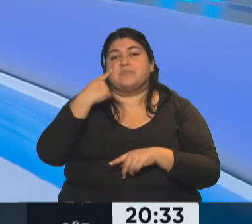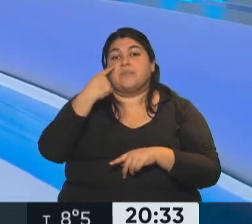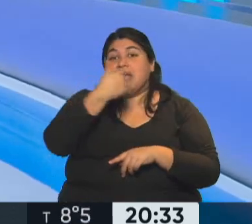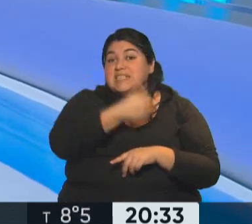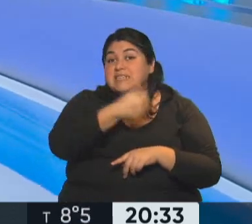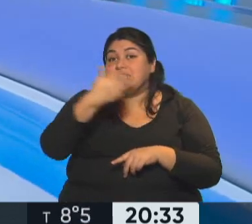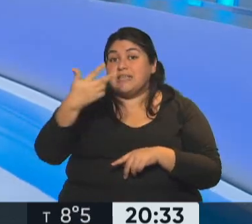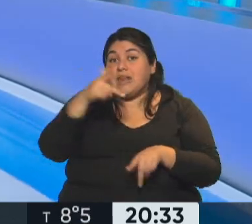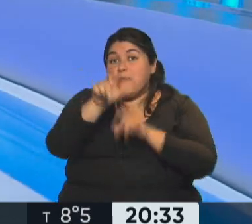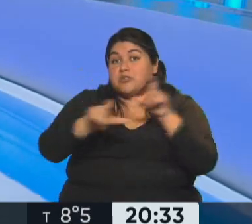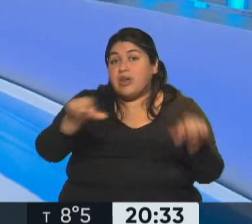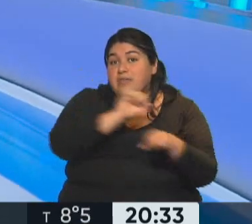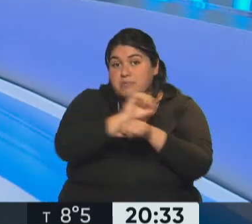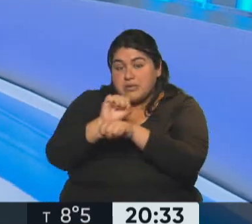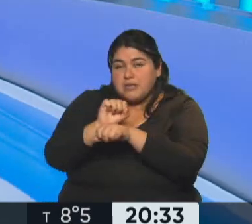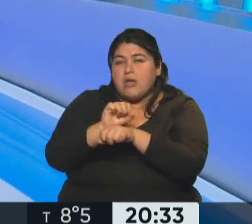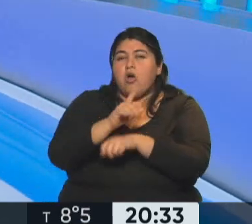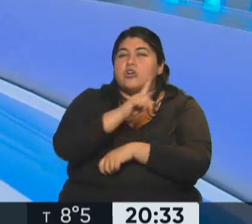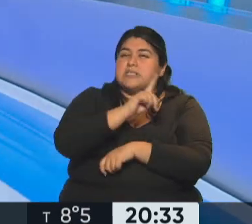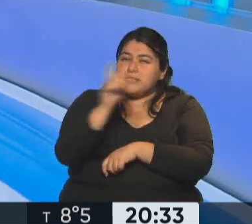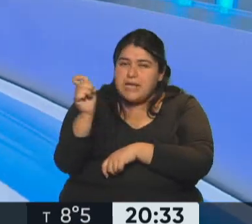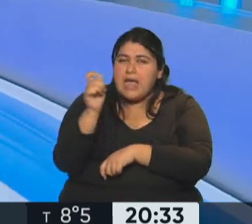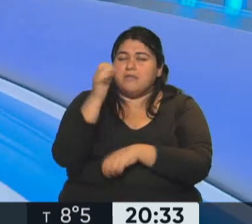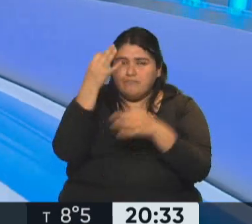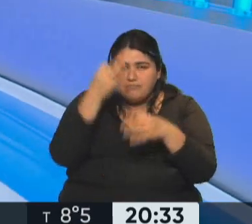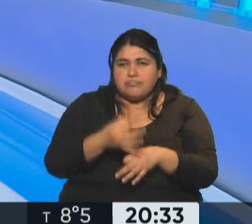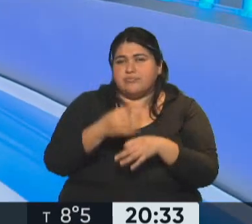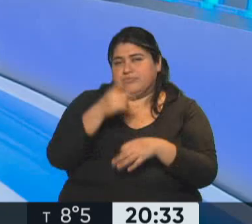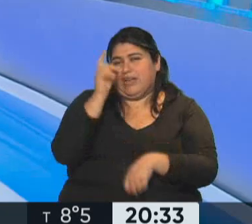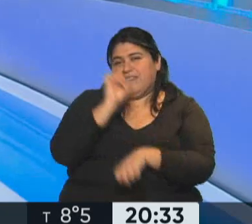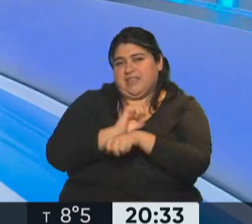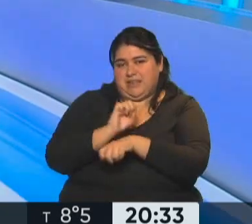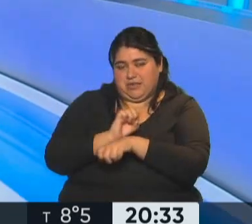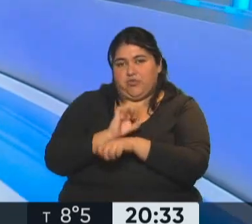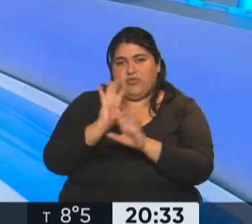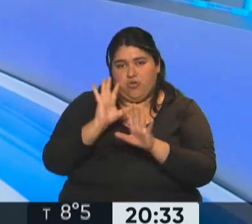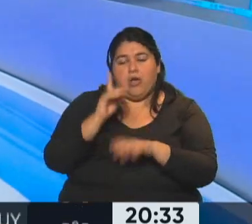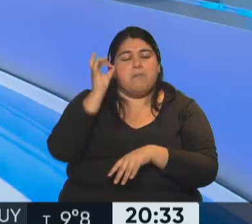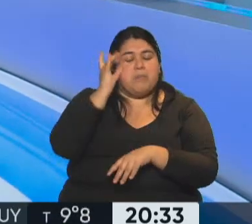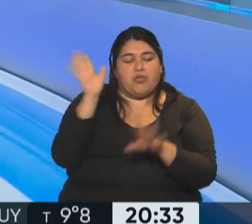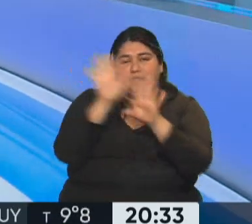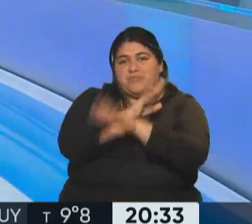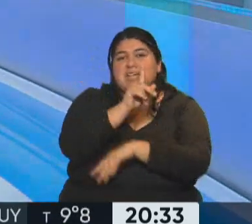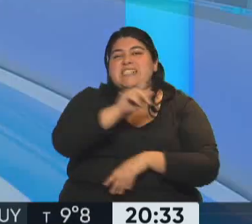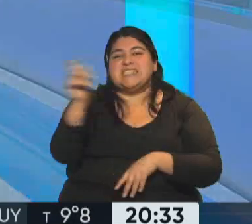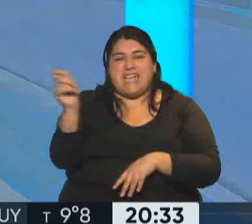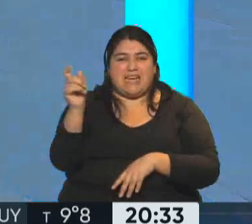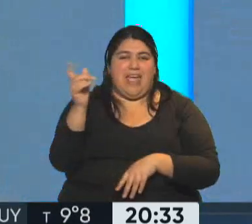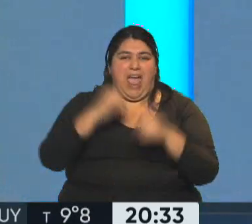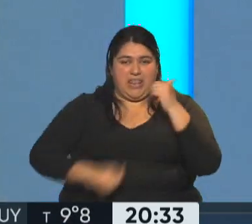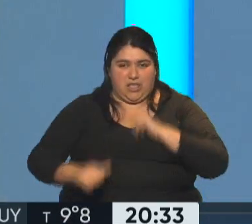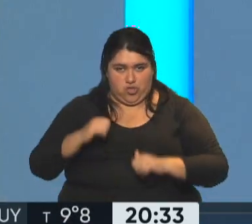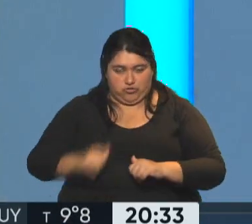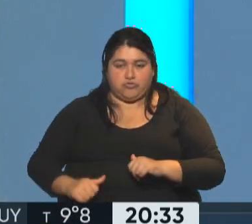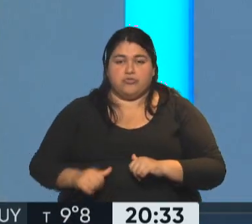63 detenidos y más de 100 detenidos, para que ustedes, y más de 100 heridos, perdón, para que ustedes tengan una idea de